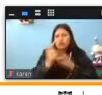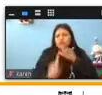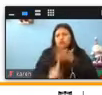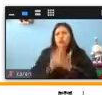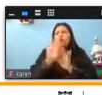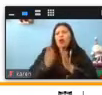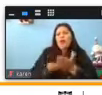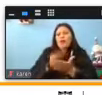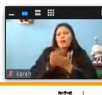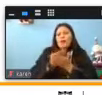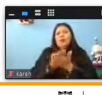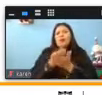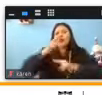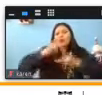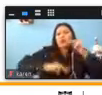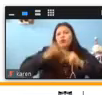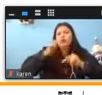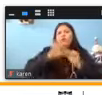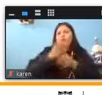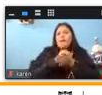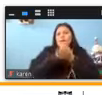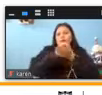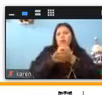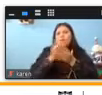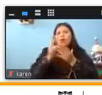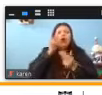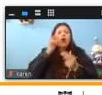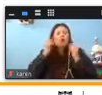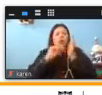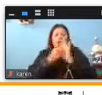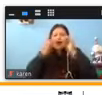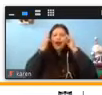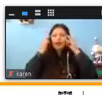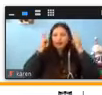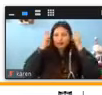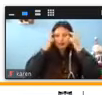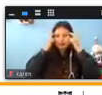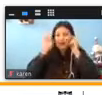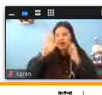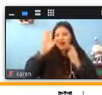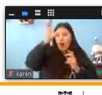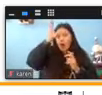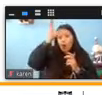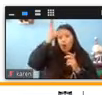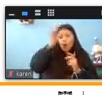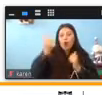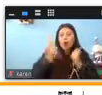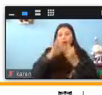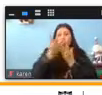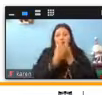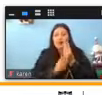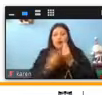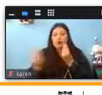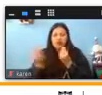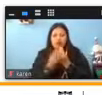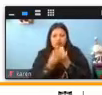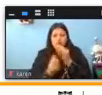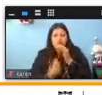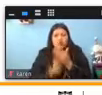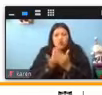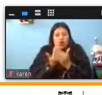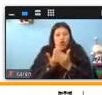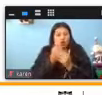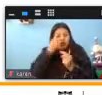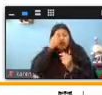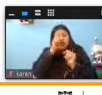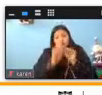unas apuestas en la construcción metodológica de conocimiento, y es que los conceptos o las categorías emergentes no surgen